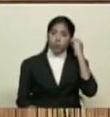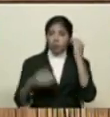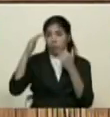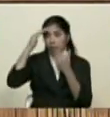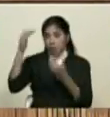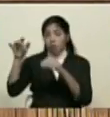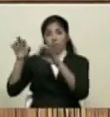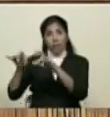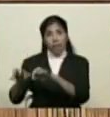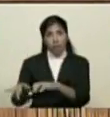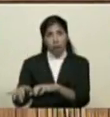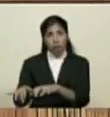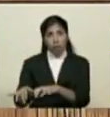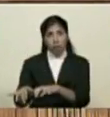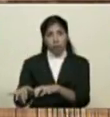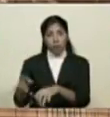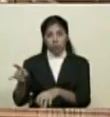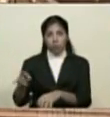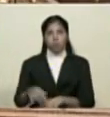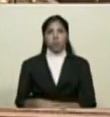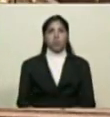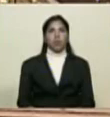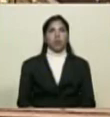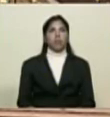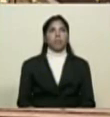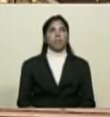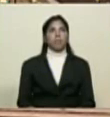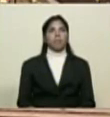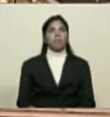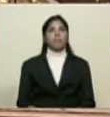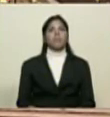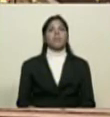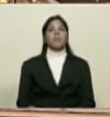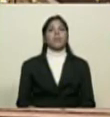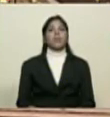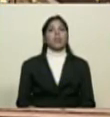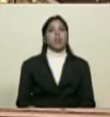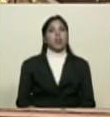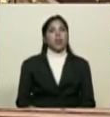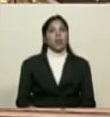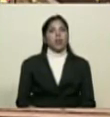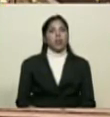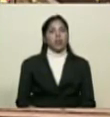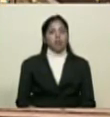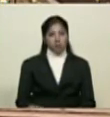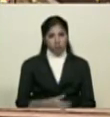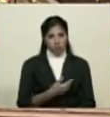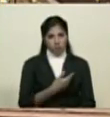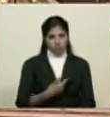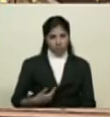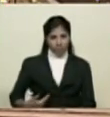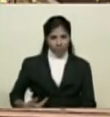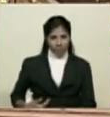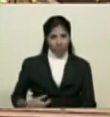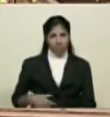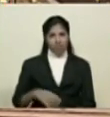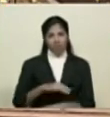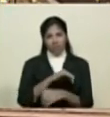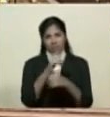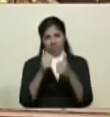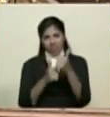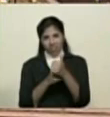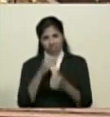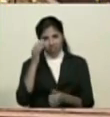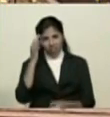Nacional Constituyente Fidel Vázquez, ciudadana Catherine Harrington, vicefiscal general de la República, y